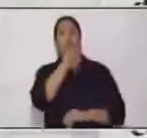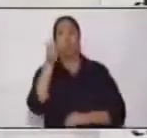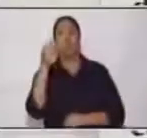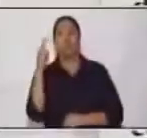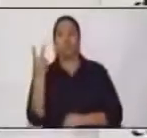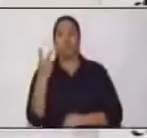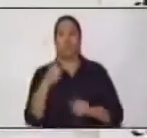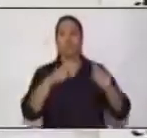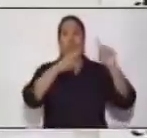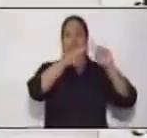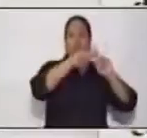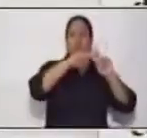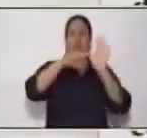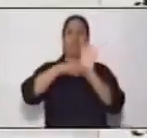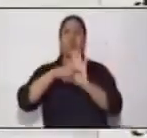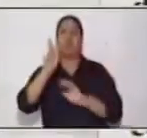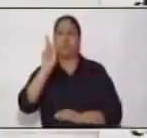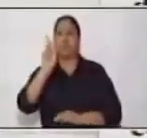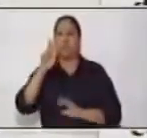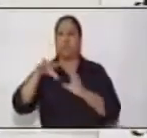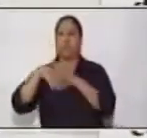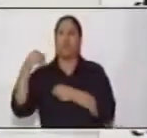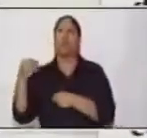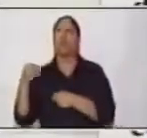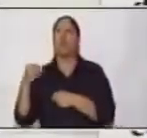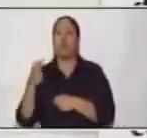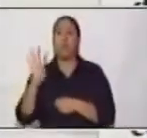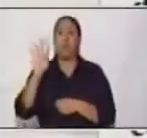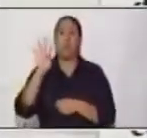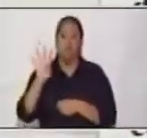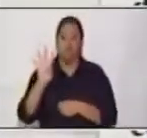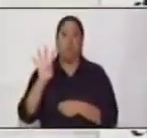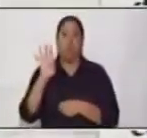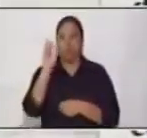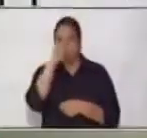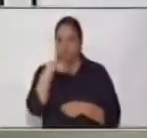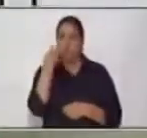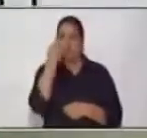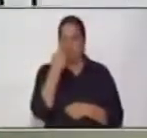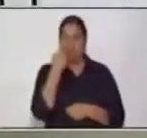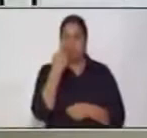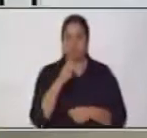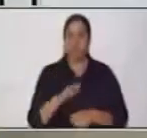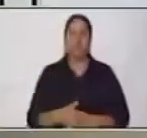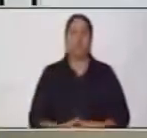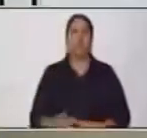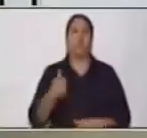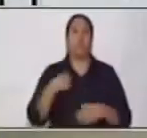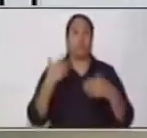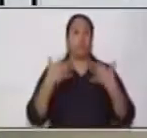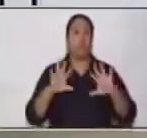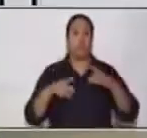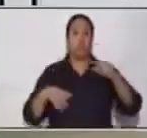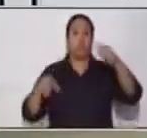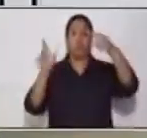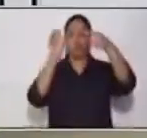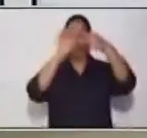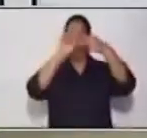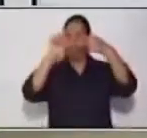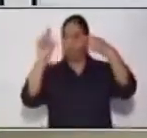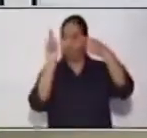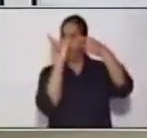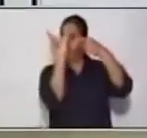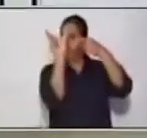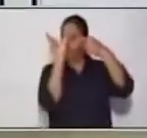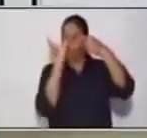existir 4 horas de diferencia entre ellos. Entonces, como ya tengo mis dos modelos, ¿verdad? Ya estoy lista para empezar a